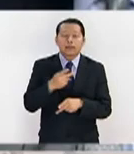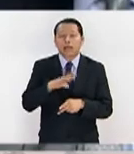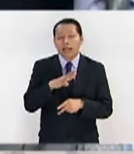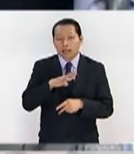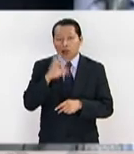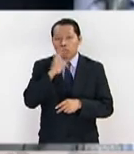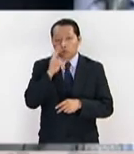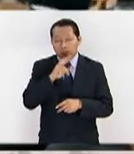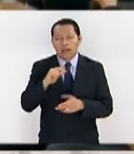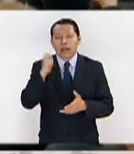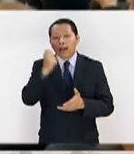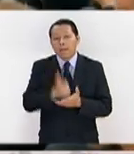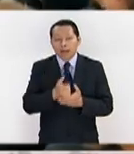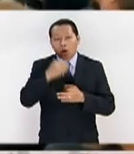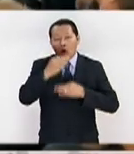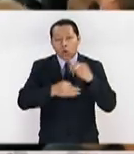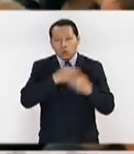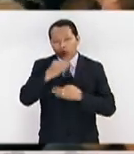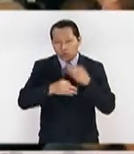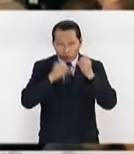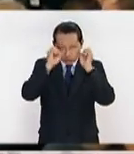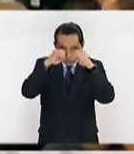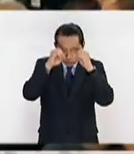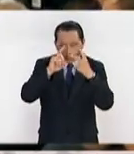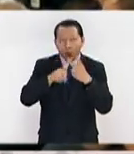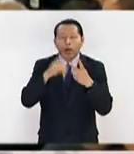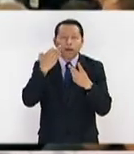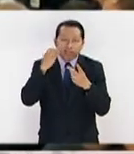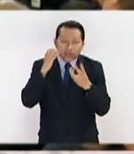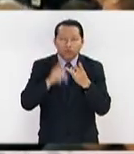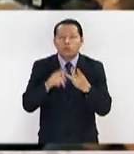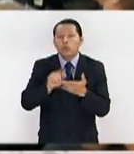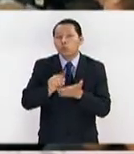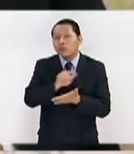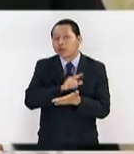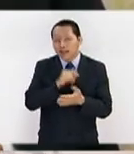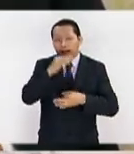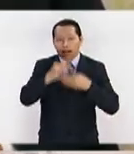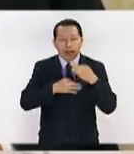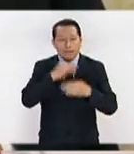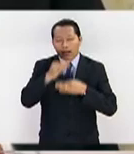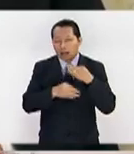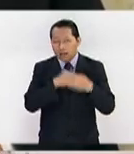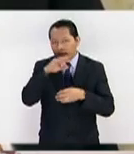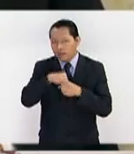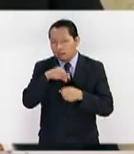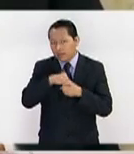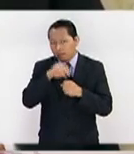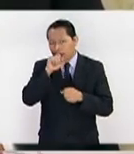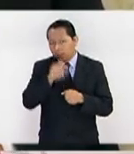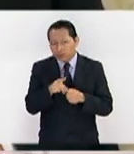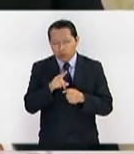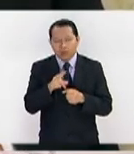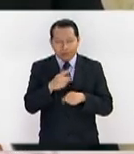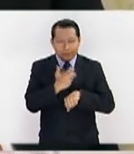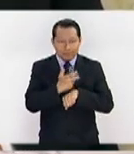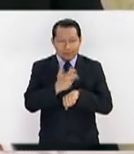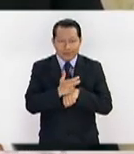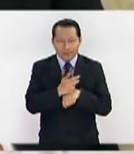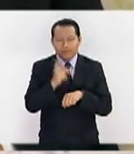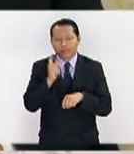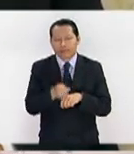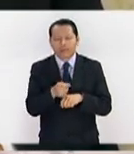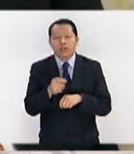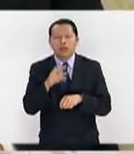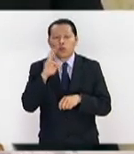Kremlin haya pagado anuncios al Google, a Facebook y a Twitter durante las campañas de las elecciones presidenciales en Estados Unidos